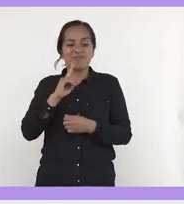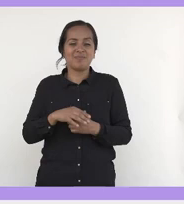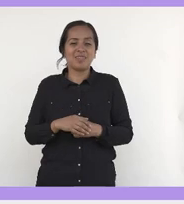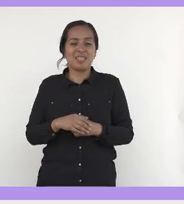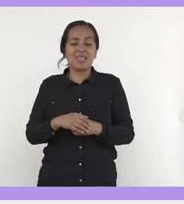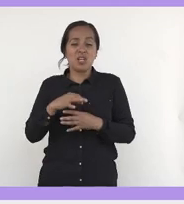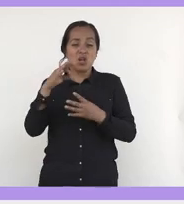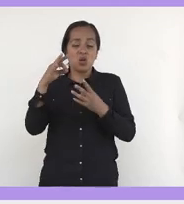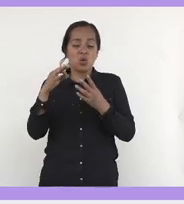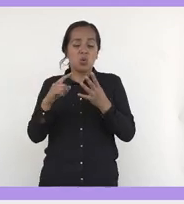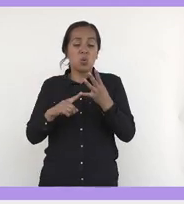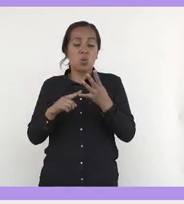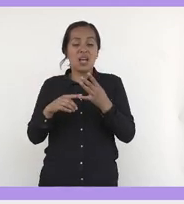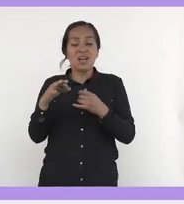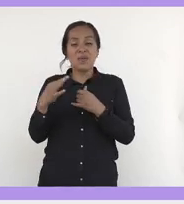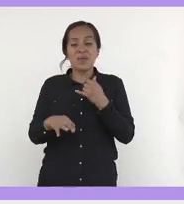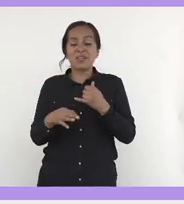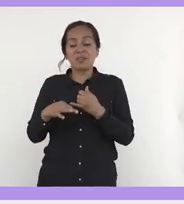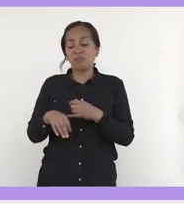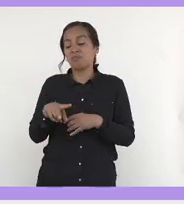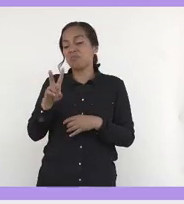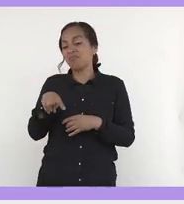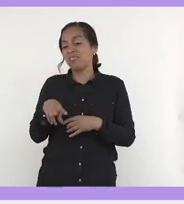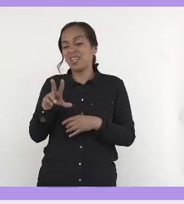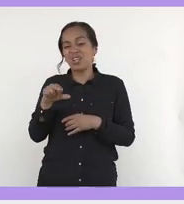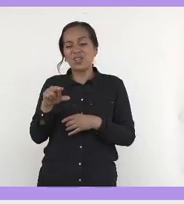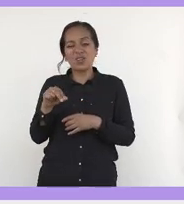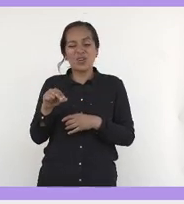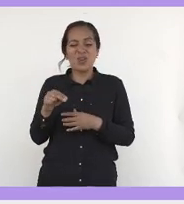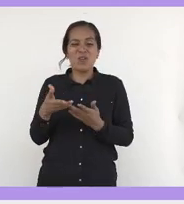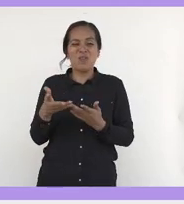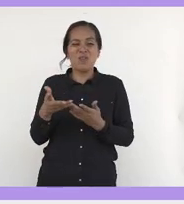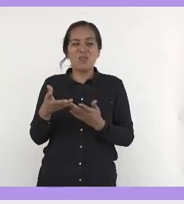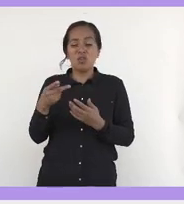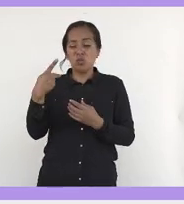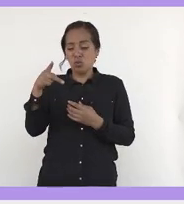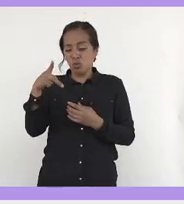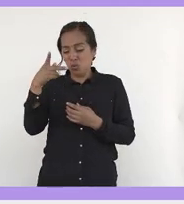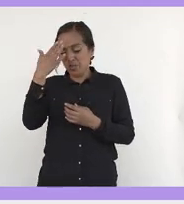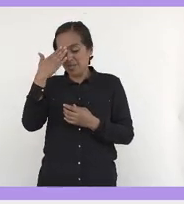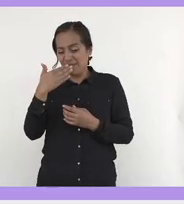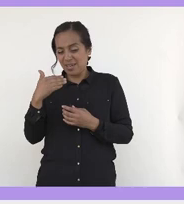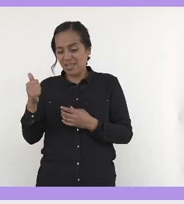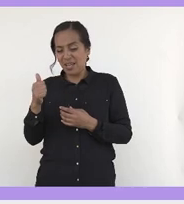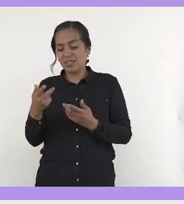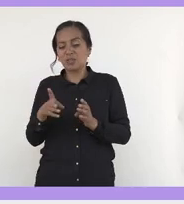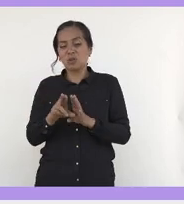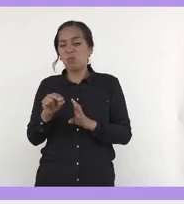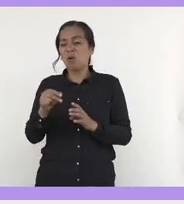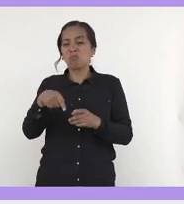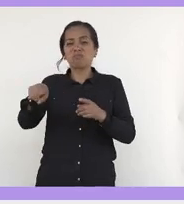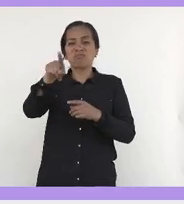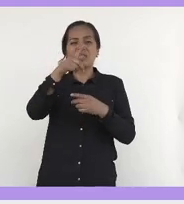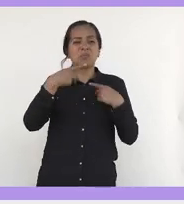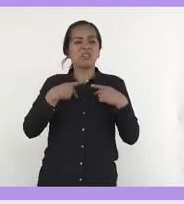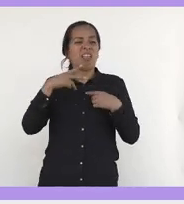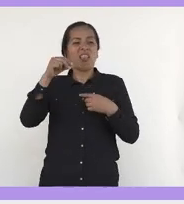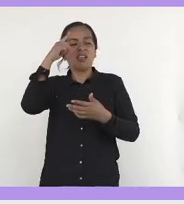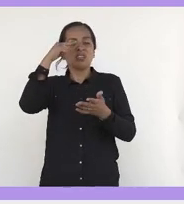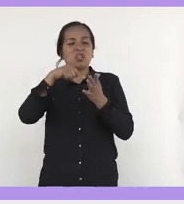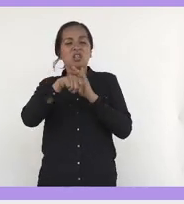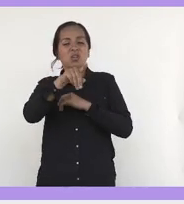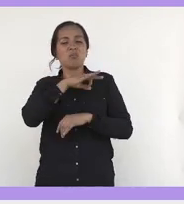Pues nada que no dejes es muy típico Pero es verdad O sea no dejen que Determine su capacidad la incredulidad de nadie más